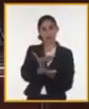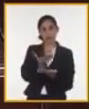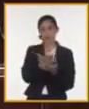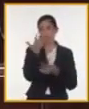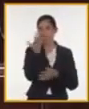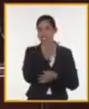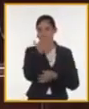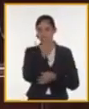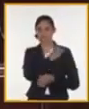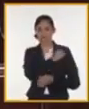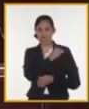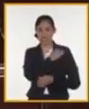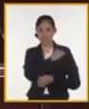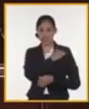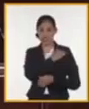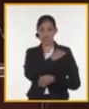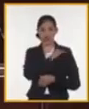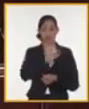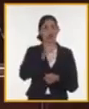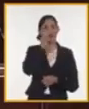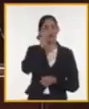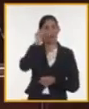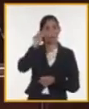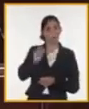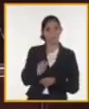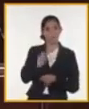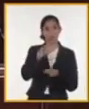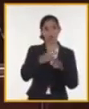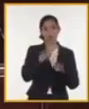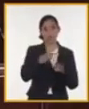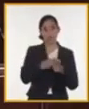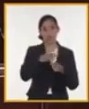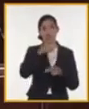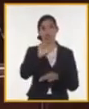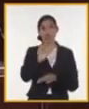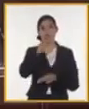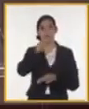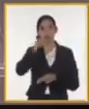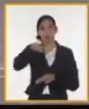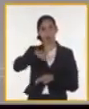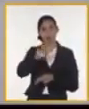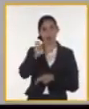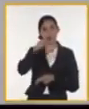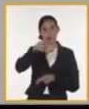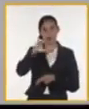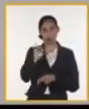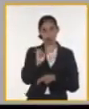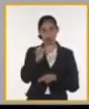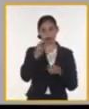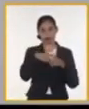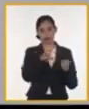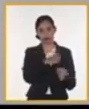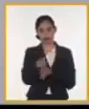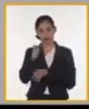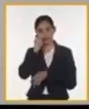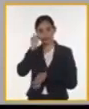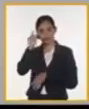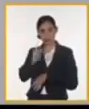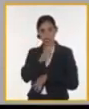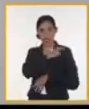de división Eugenio Armando Rabilero Aguilera, jefe del Ejército